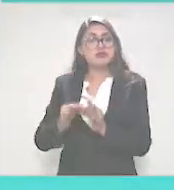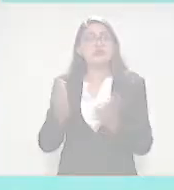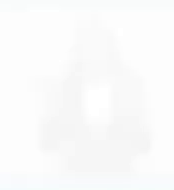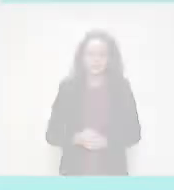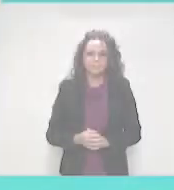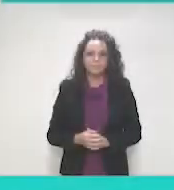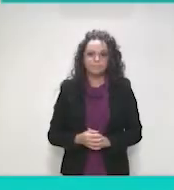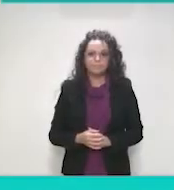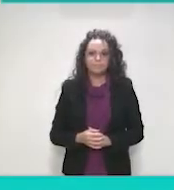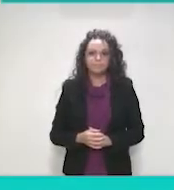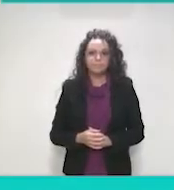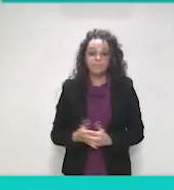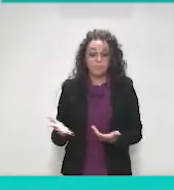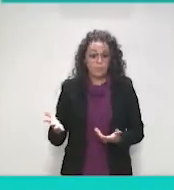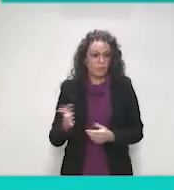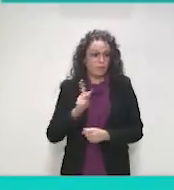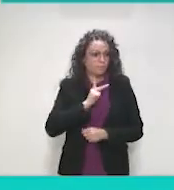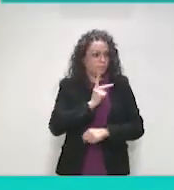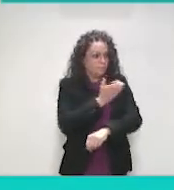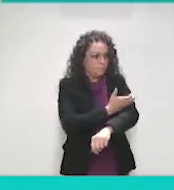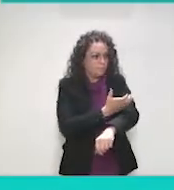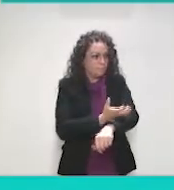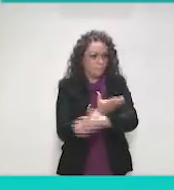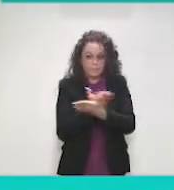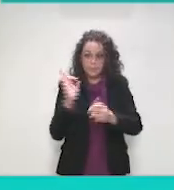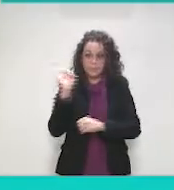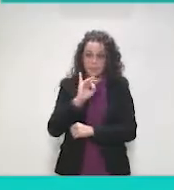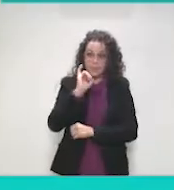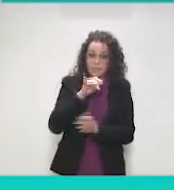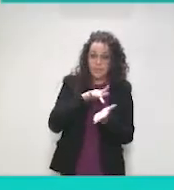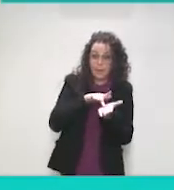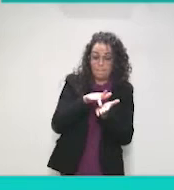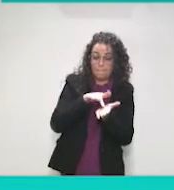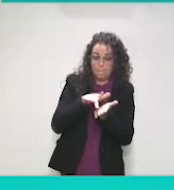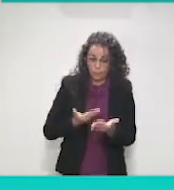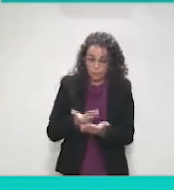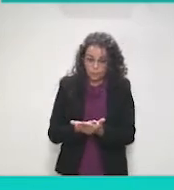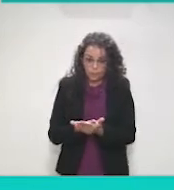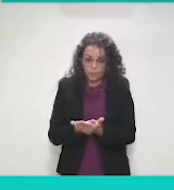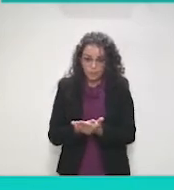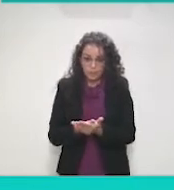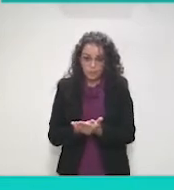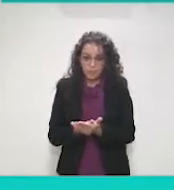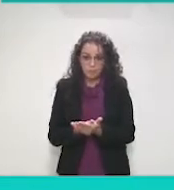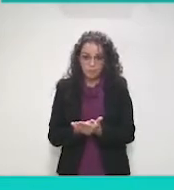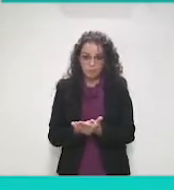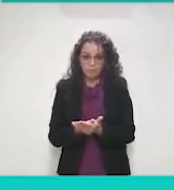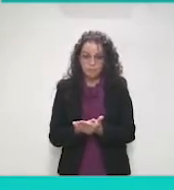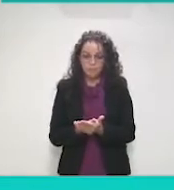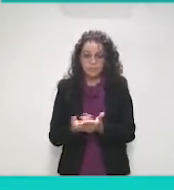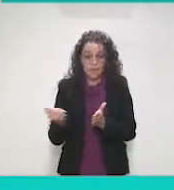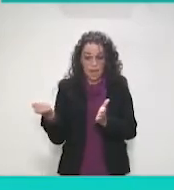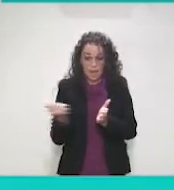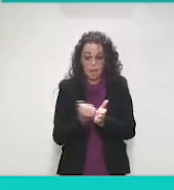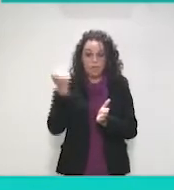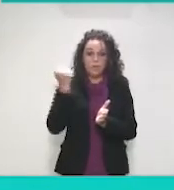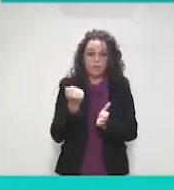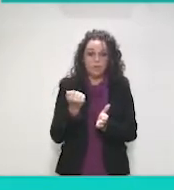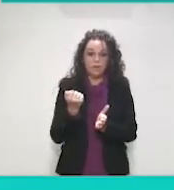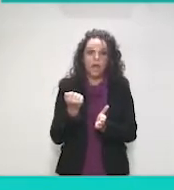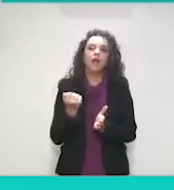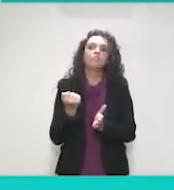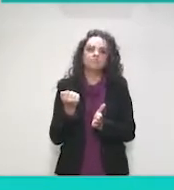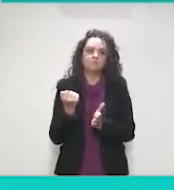si es que mis compañeras y mi compañero acompañan en el proyecto y lo aprobamos en sus términos